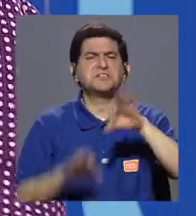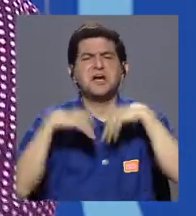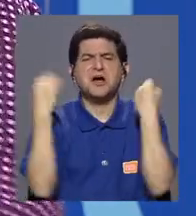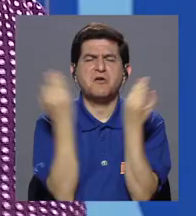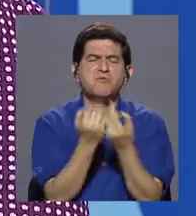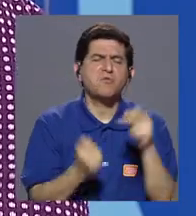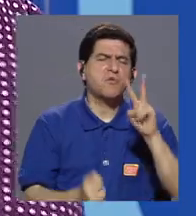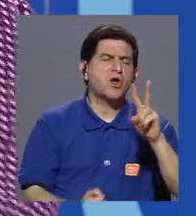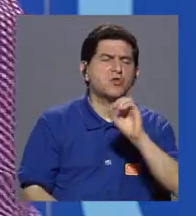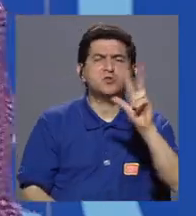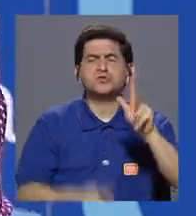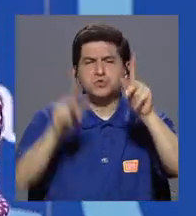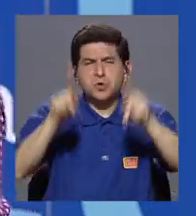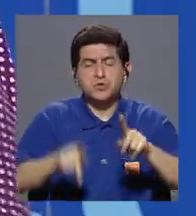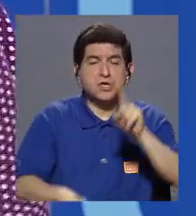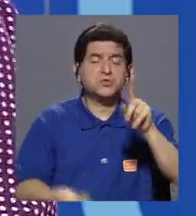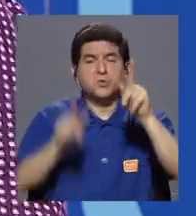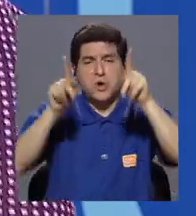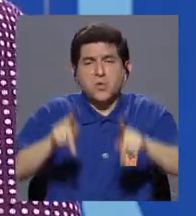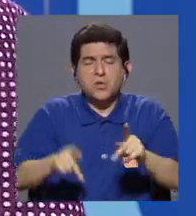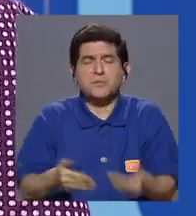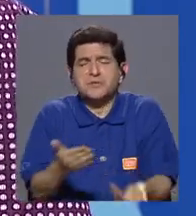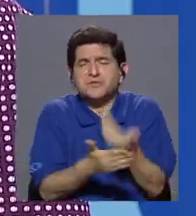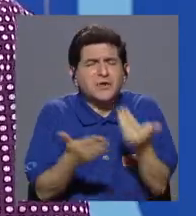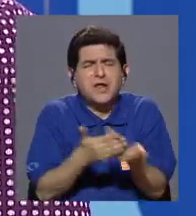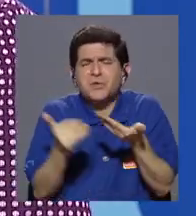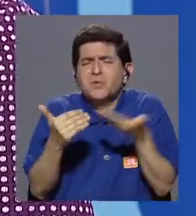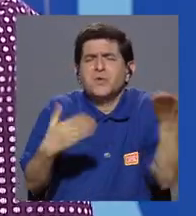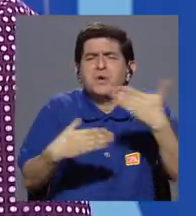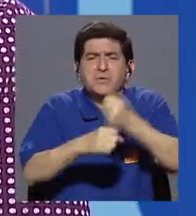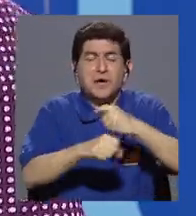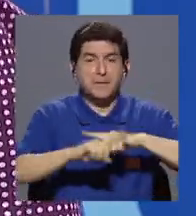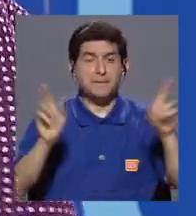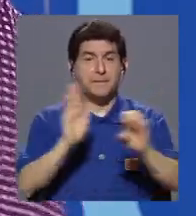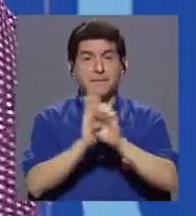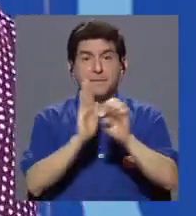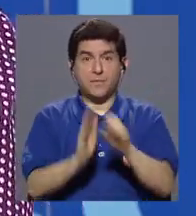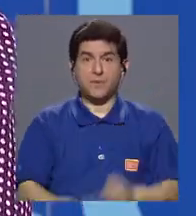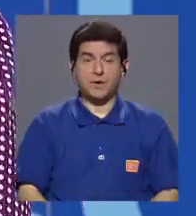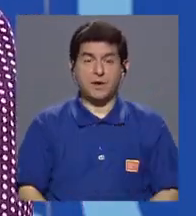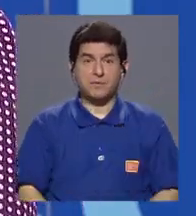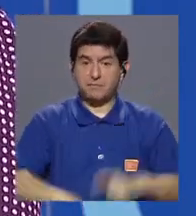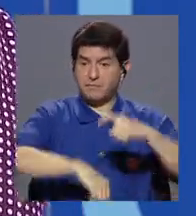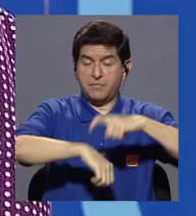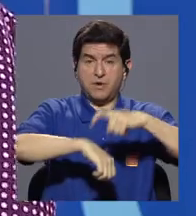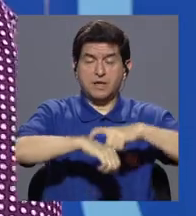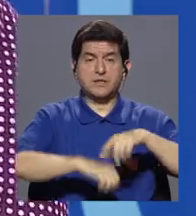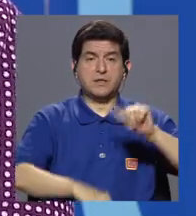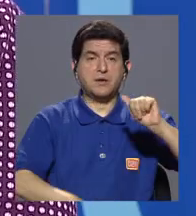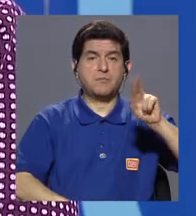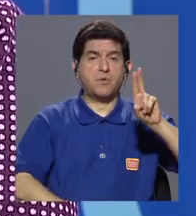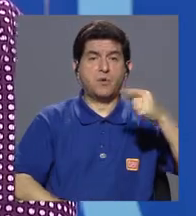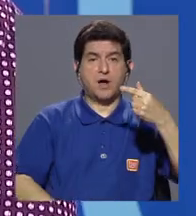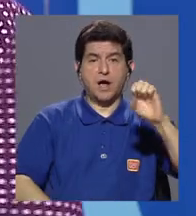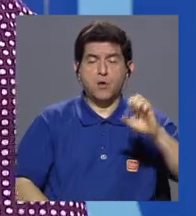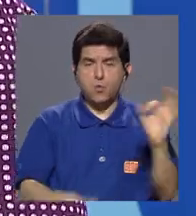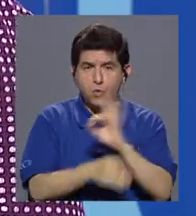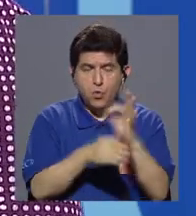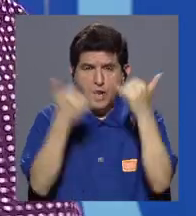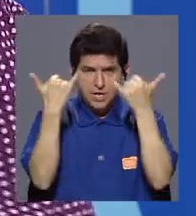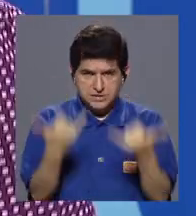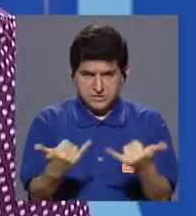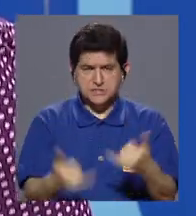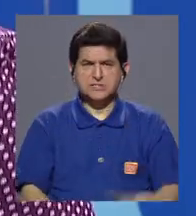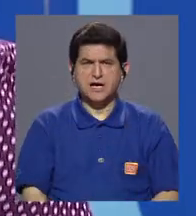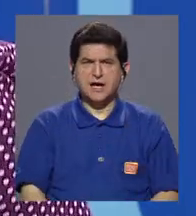familia de dos o tres oa una persona muy innovadora y resulta que por ejemplo a lo largo del tiempo que ha estado auge funcionando ya ha